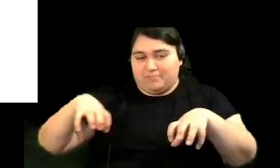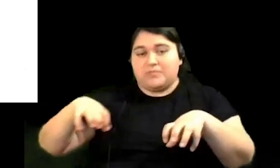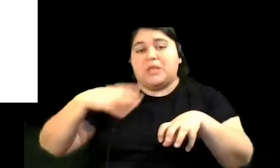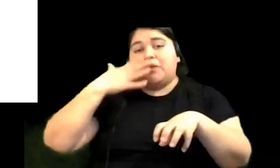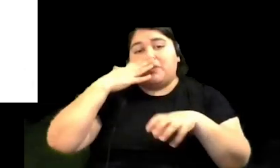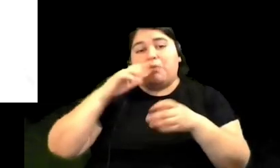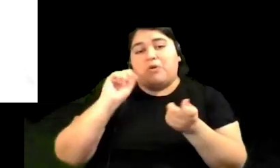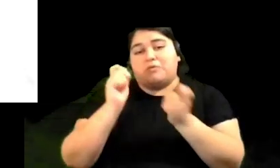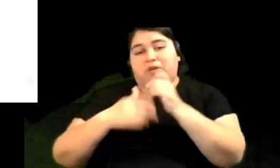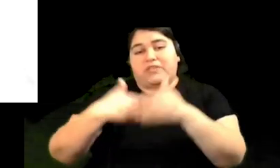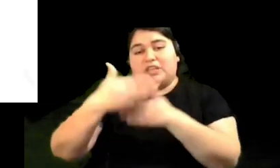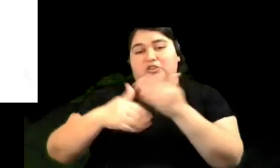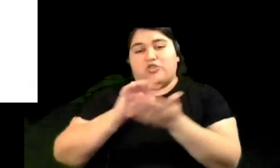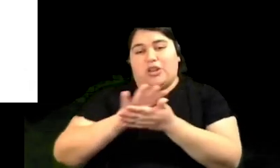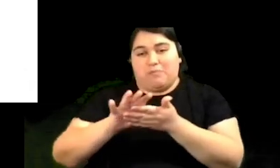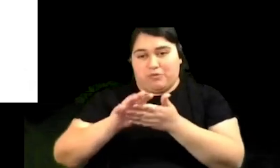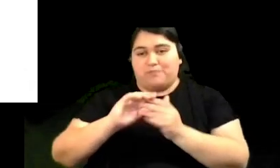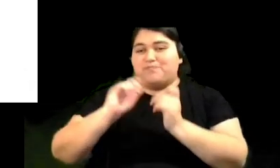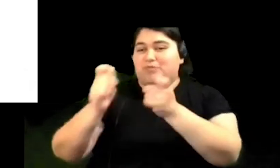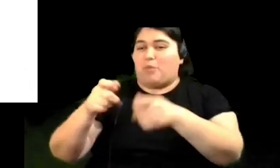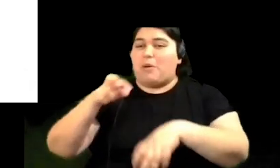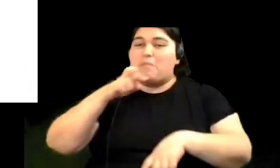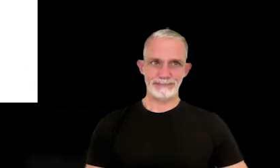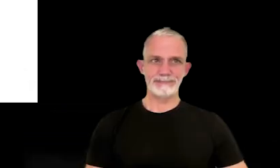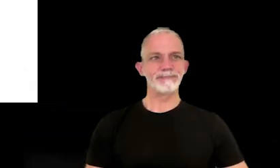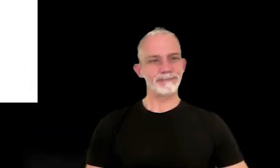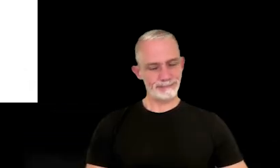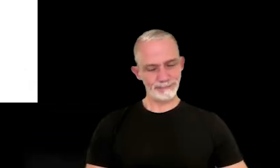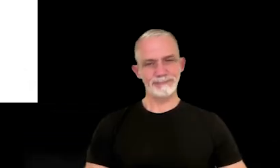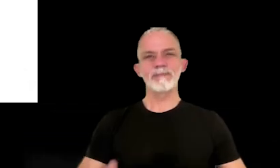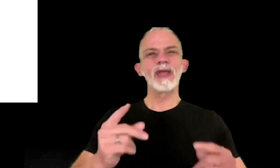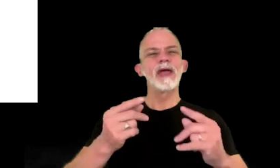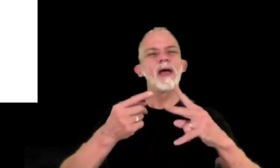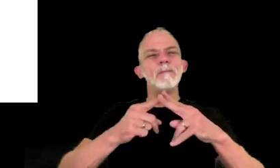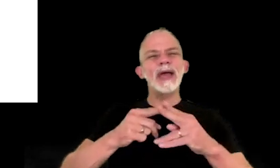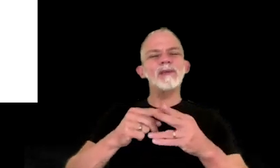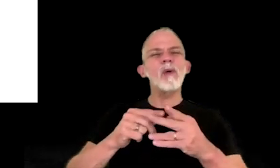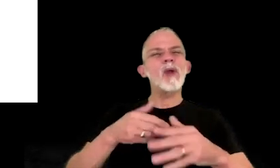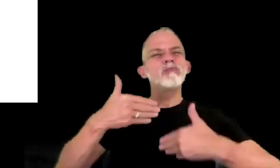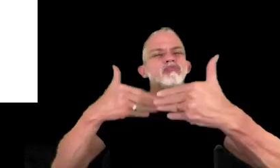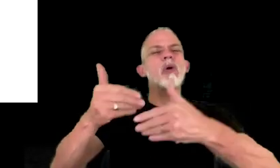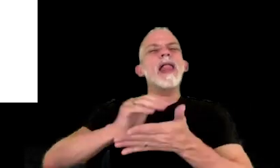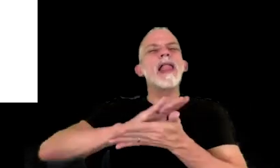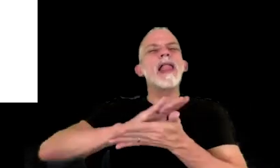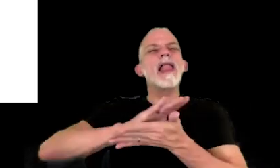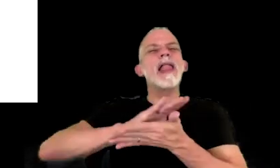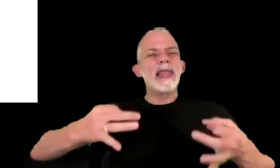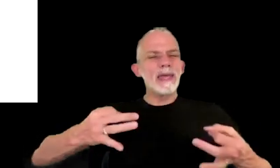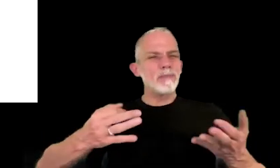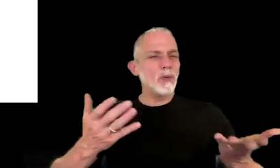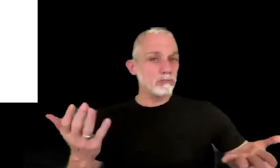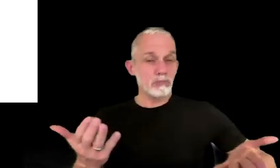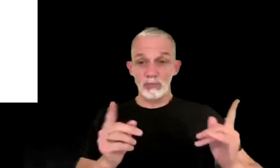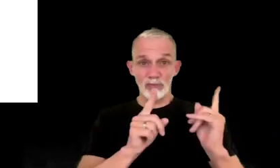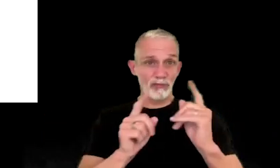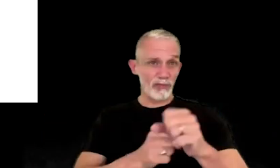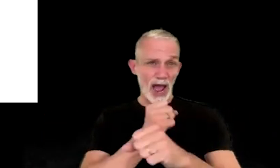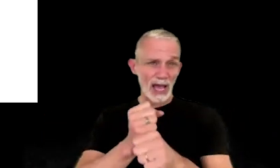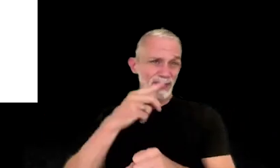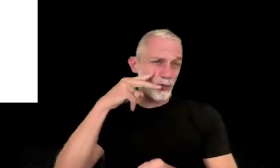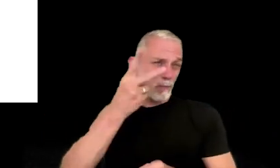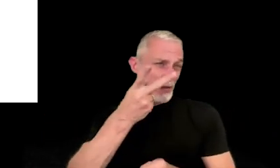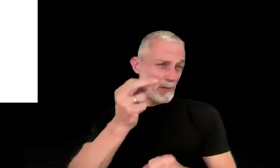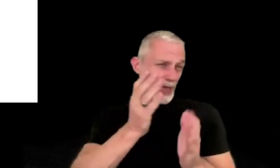para un desarrollo limpio. Con respecto a los mecanismos para un desarrollo limpio, estos rigieron en sí hasta el 2020. Puede